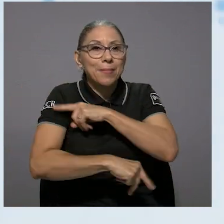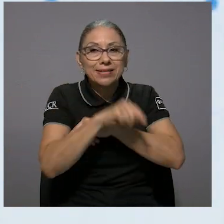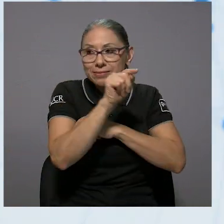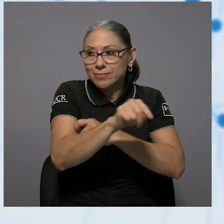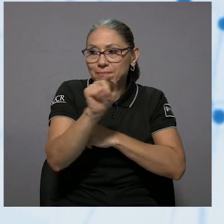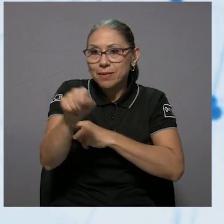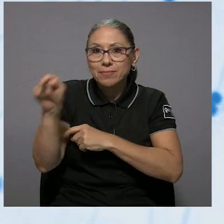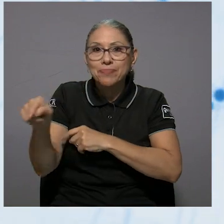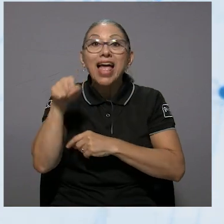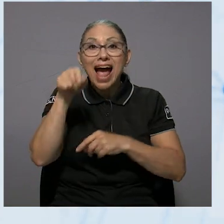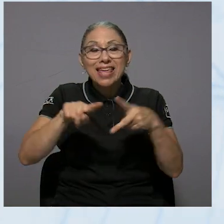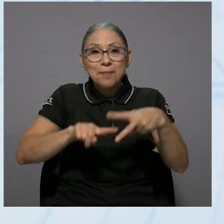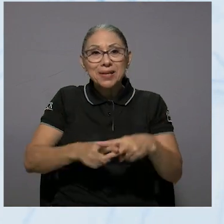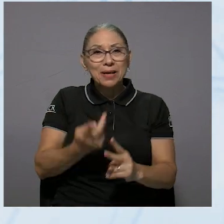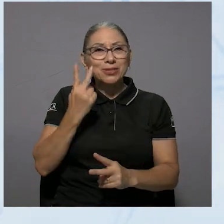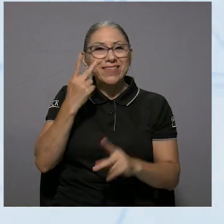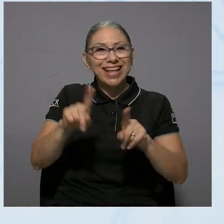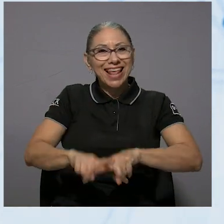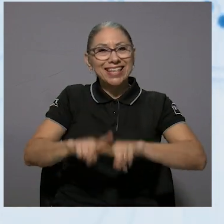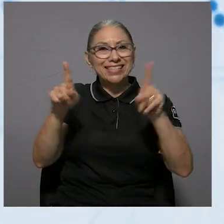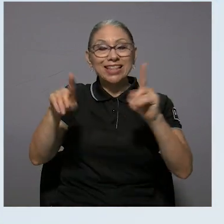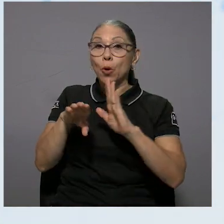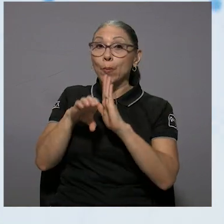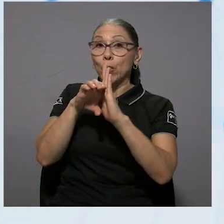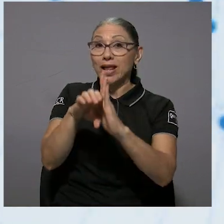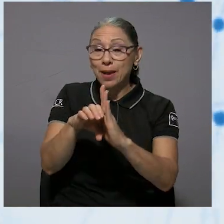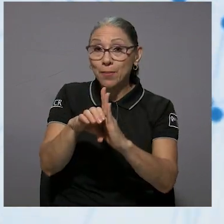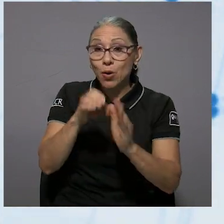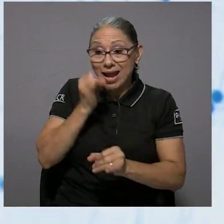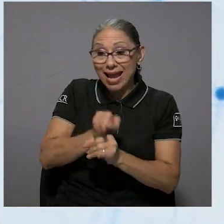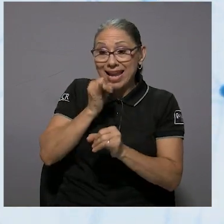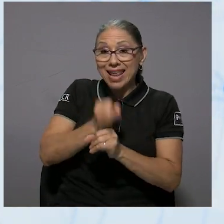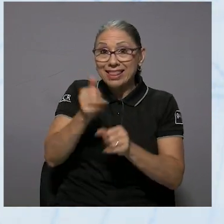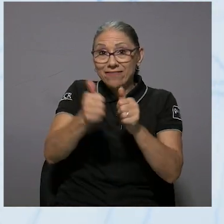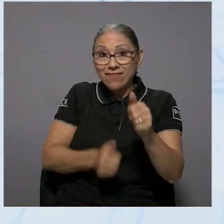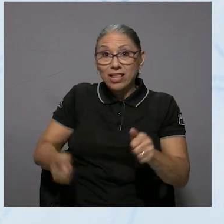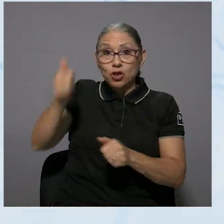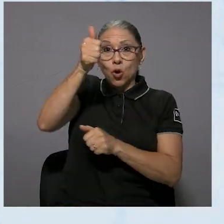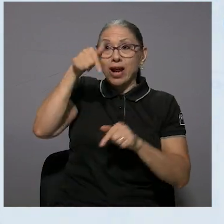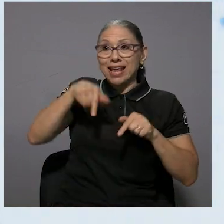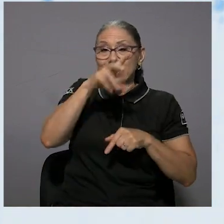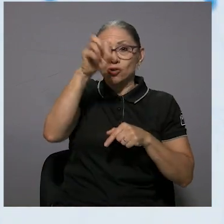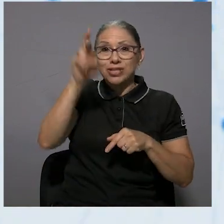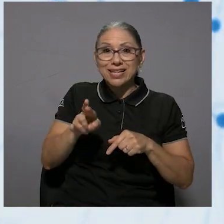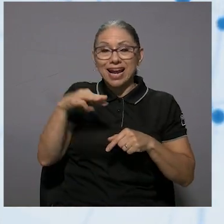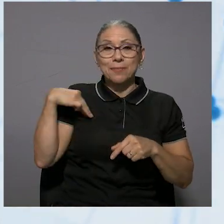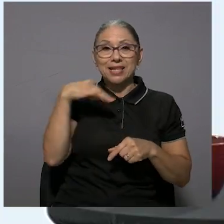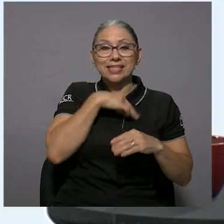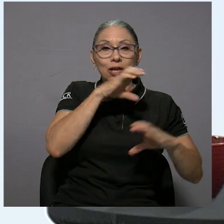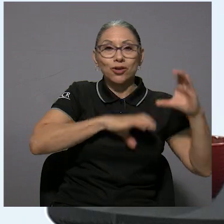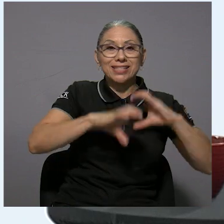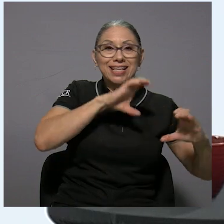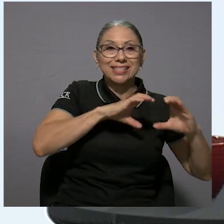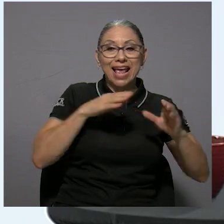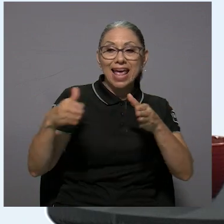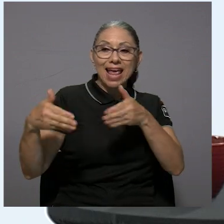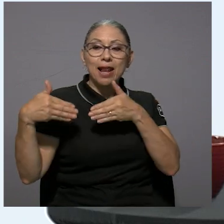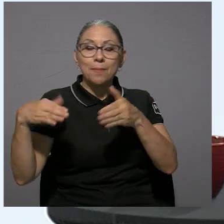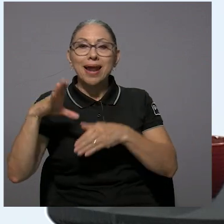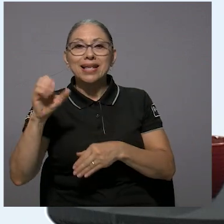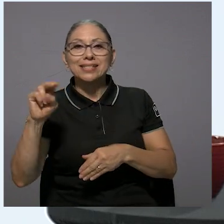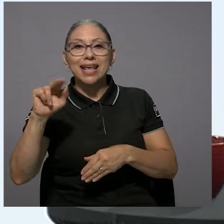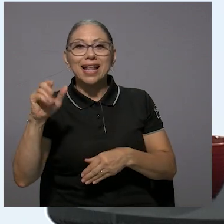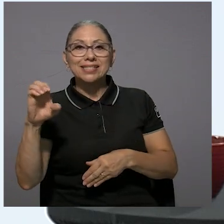distinto, y aunque el ente rector, por ejemplo, en Costa Rica era el Ministerio de Ciencia, en Panamá es